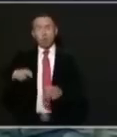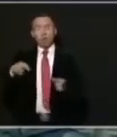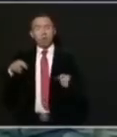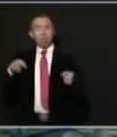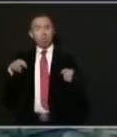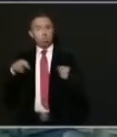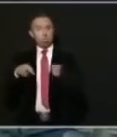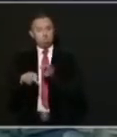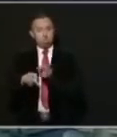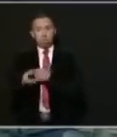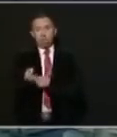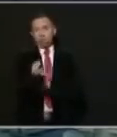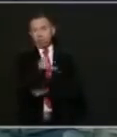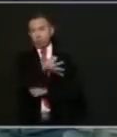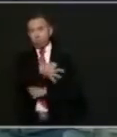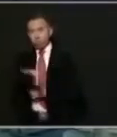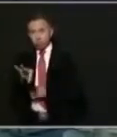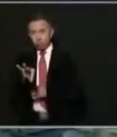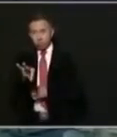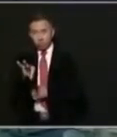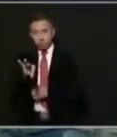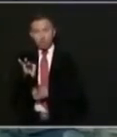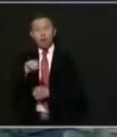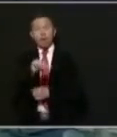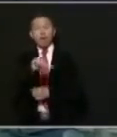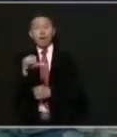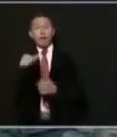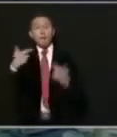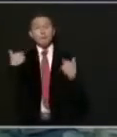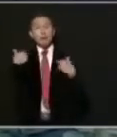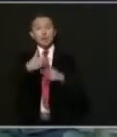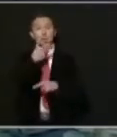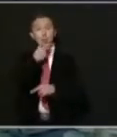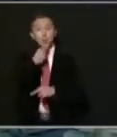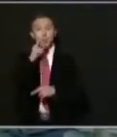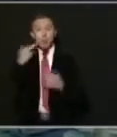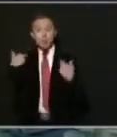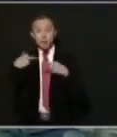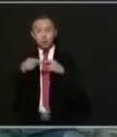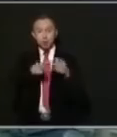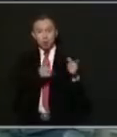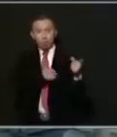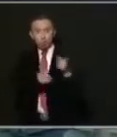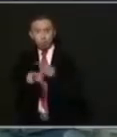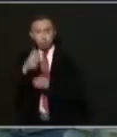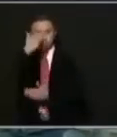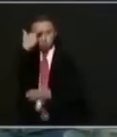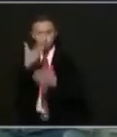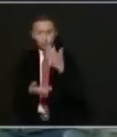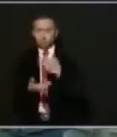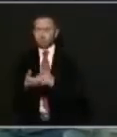ofenderá a nuestras maestras y a nuestros maestros.